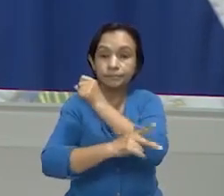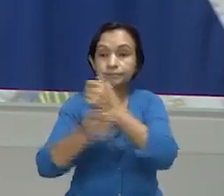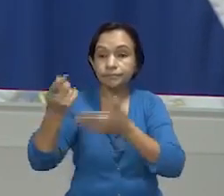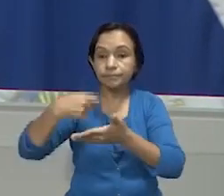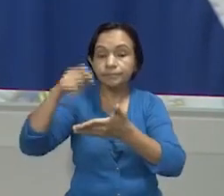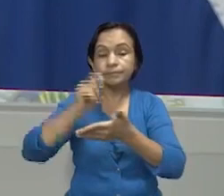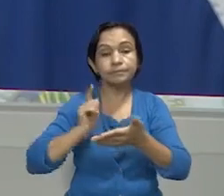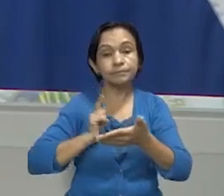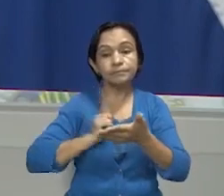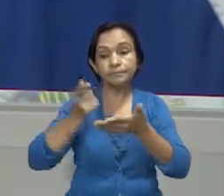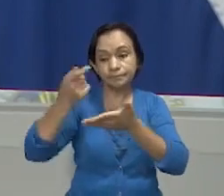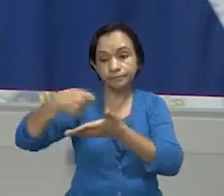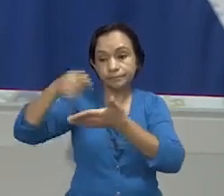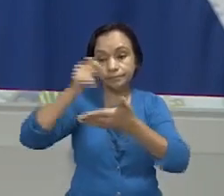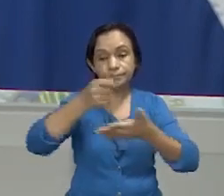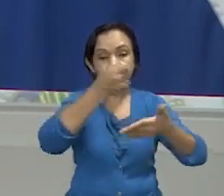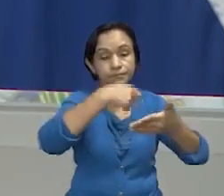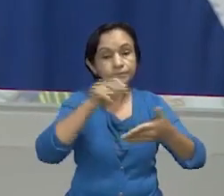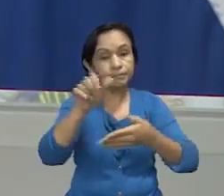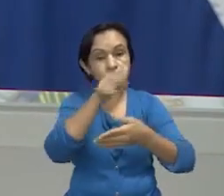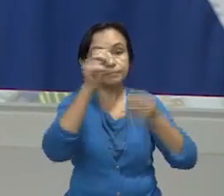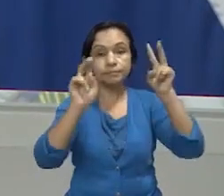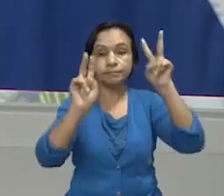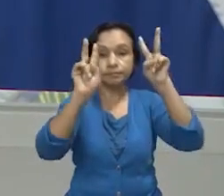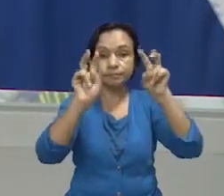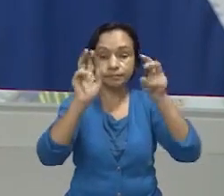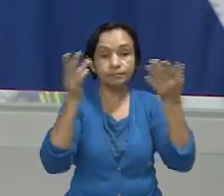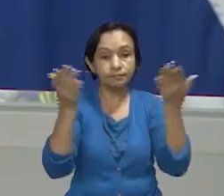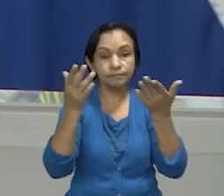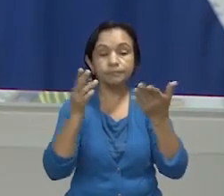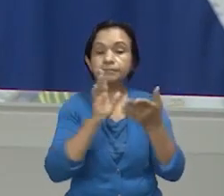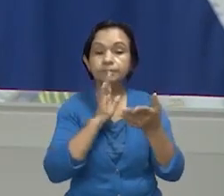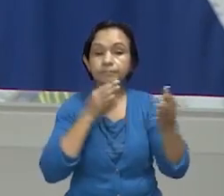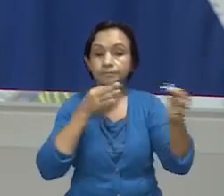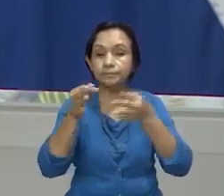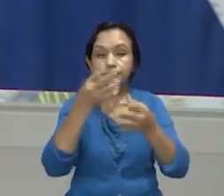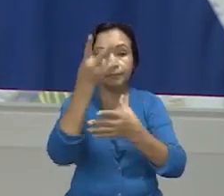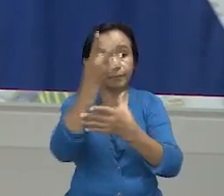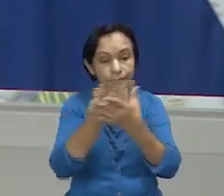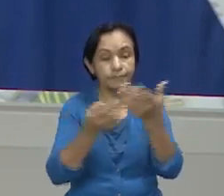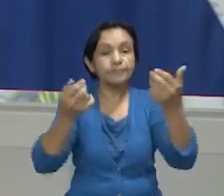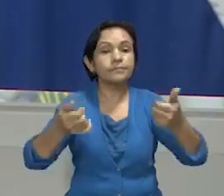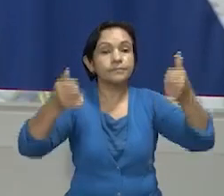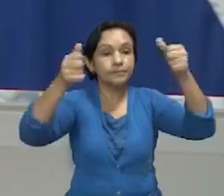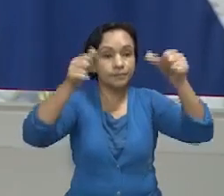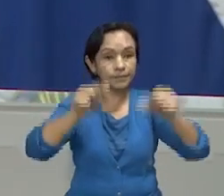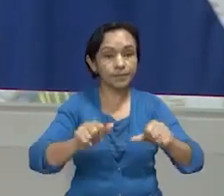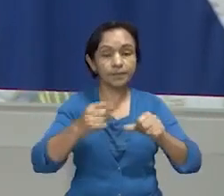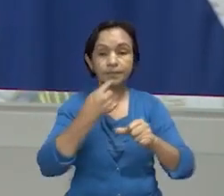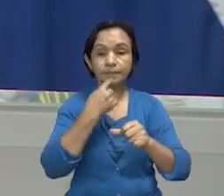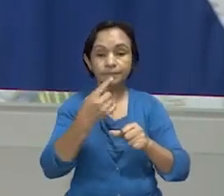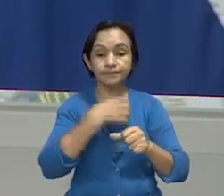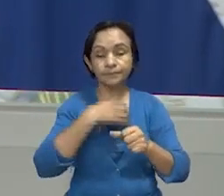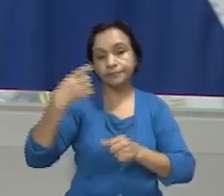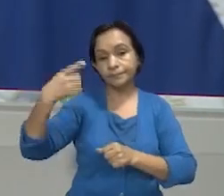de alcanzar el tratado, entre otros aspectos, hace alusión a lo que las partes han acordado, tomando en cuenta